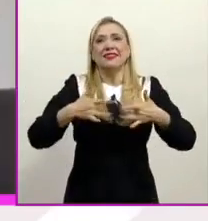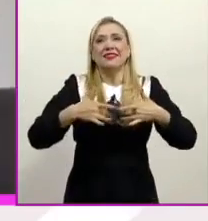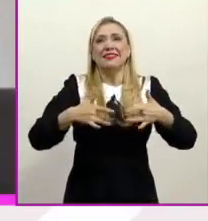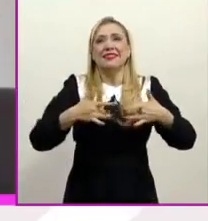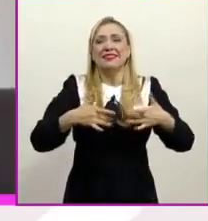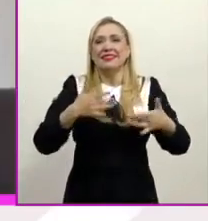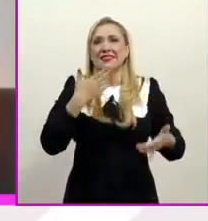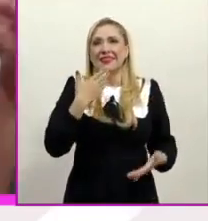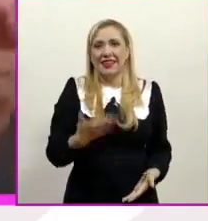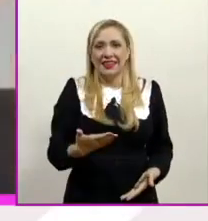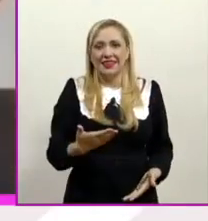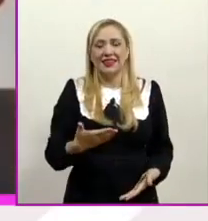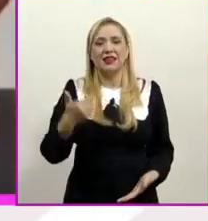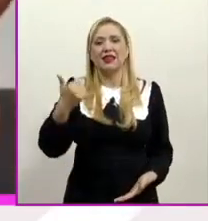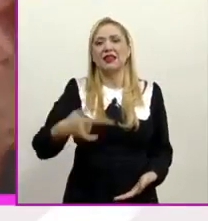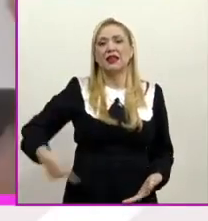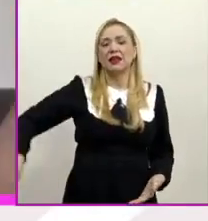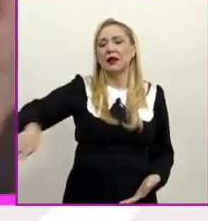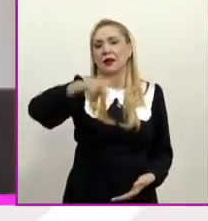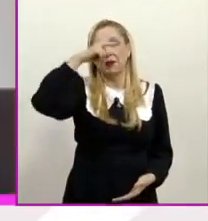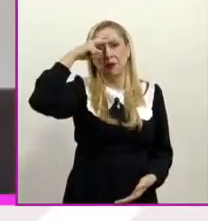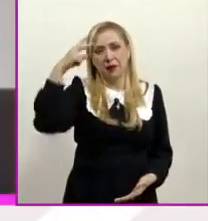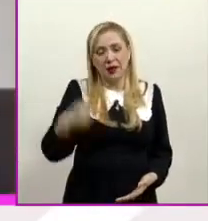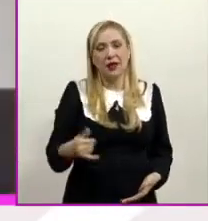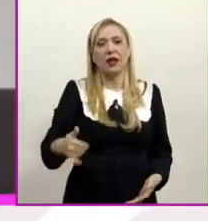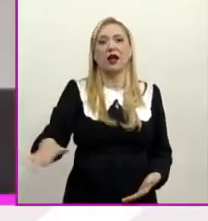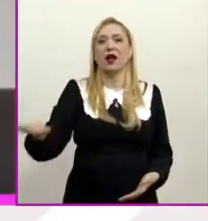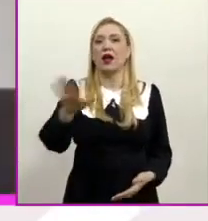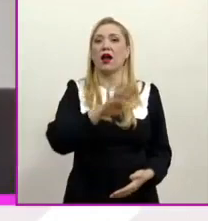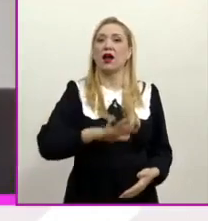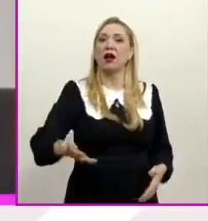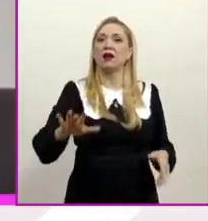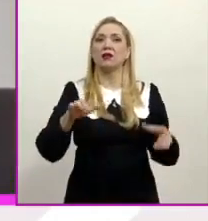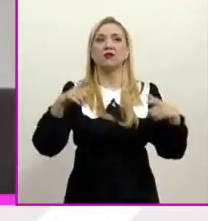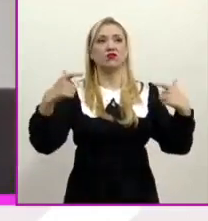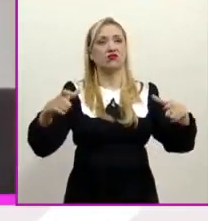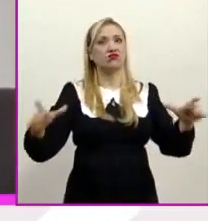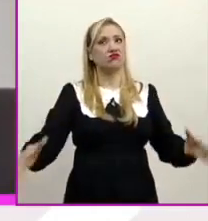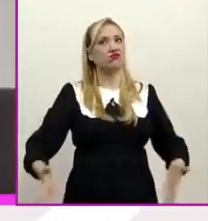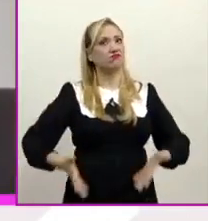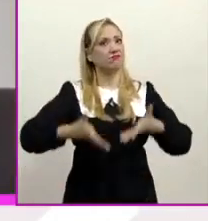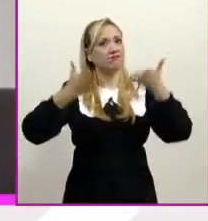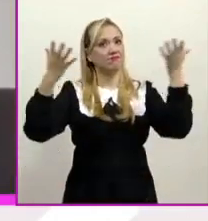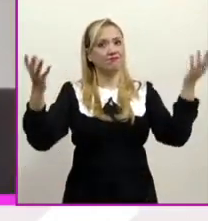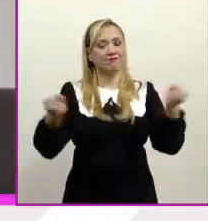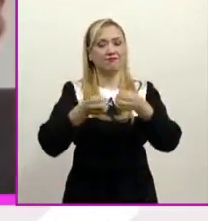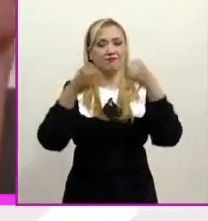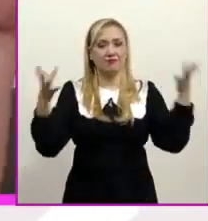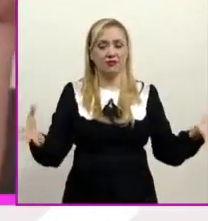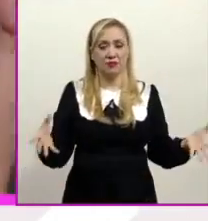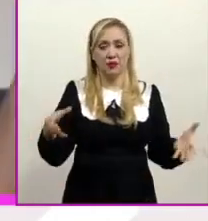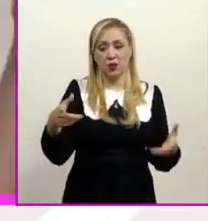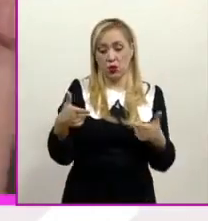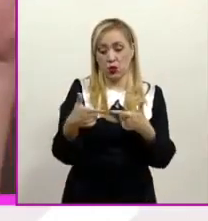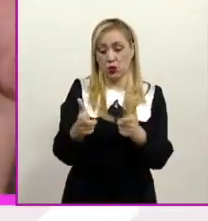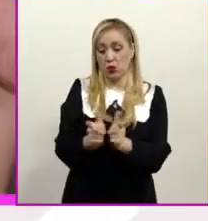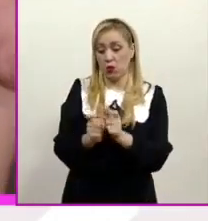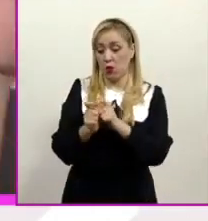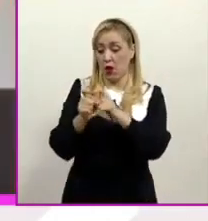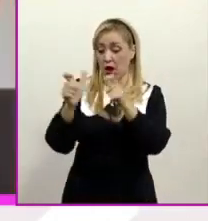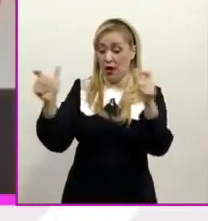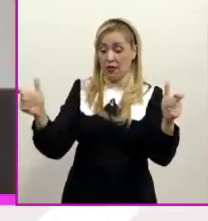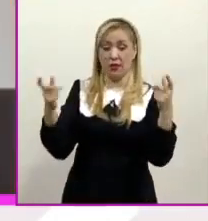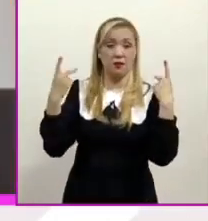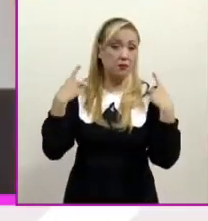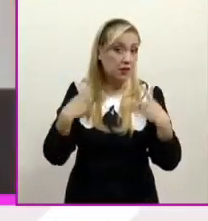seguir vendiendo, sino para que México y las élites pudieran seguir prosperando. Si a un grupo grandísimo de